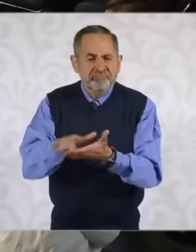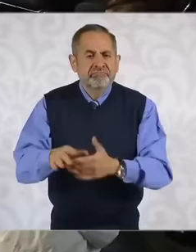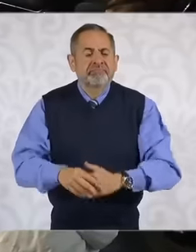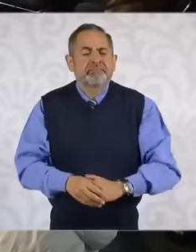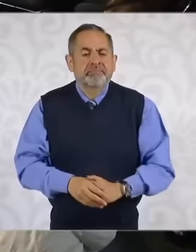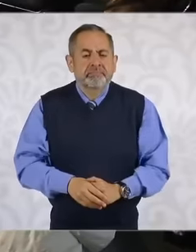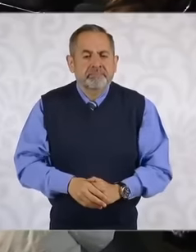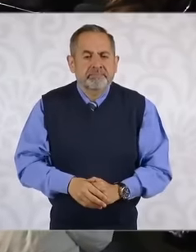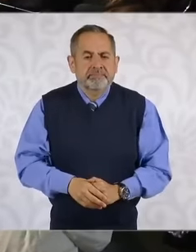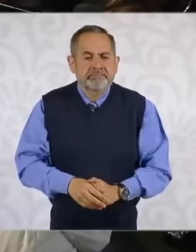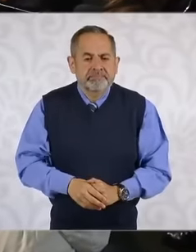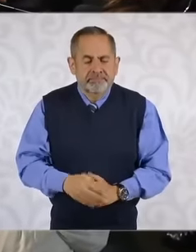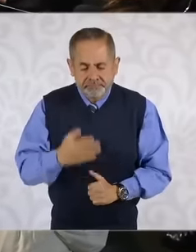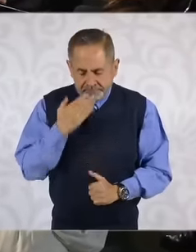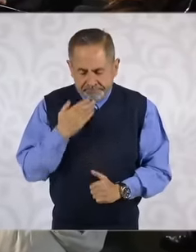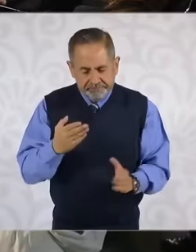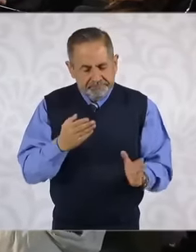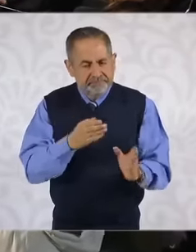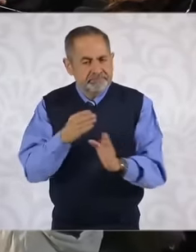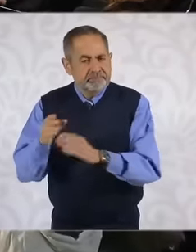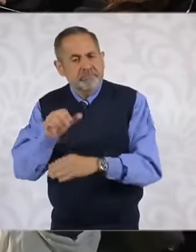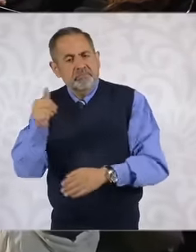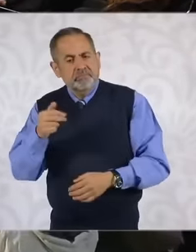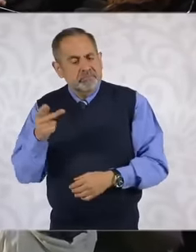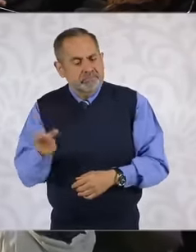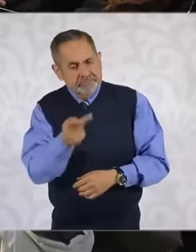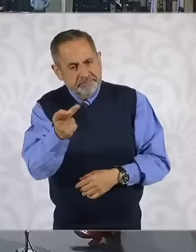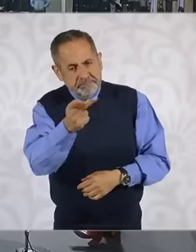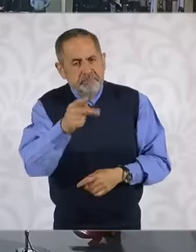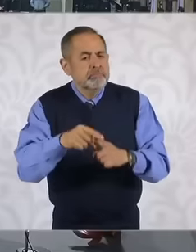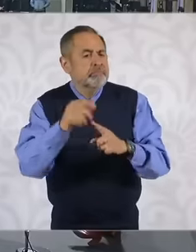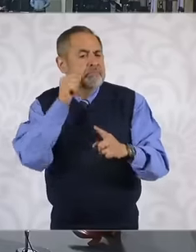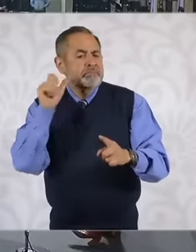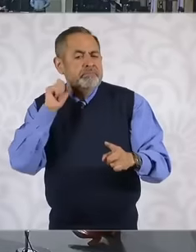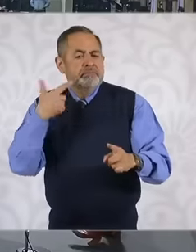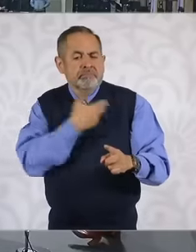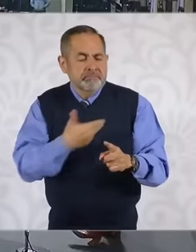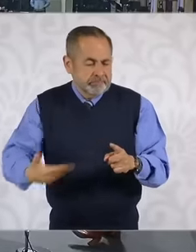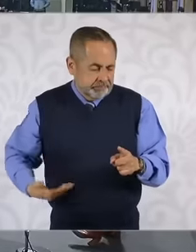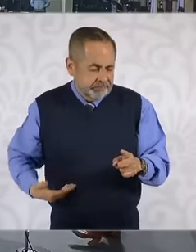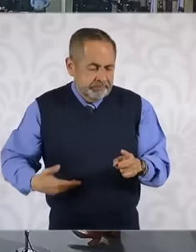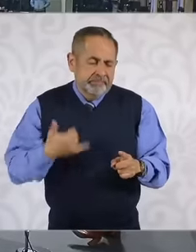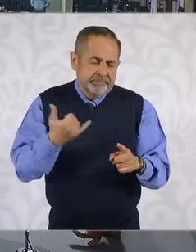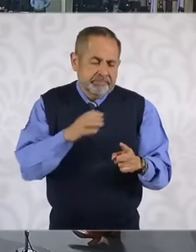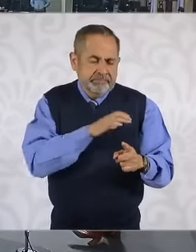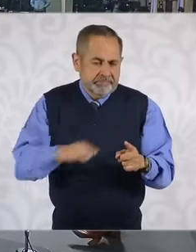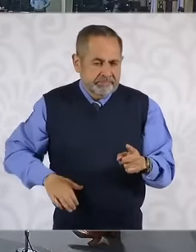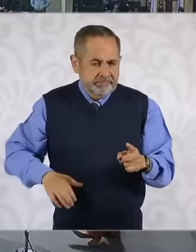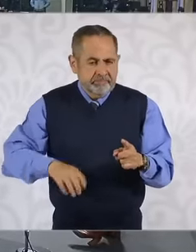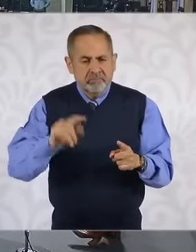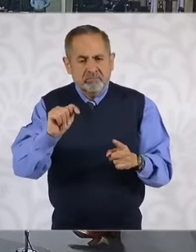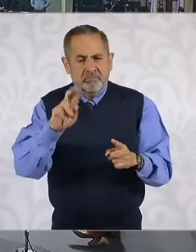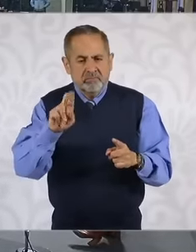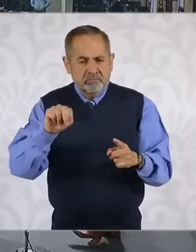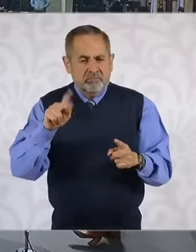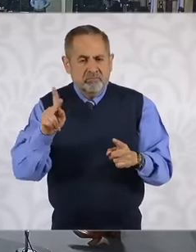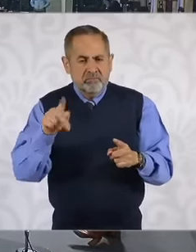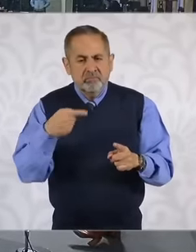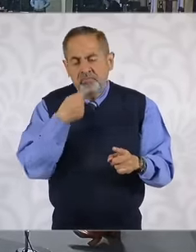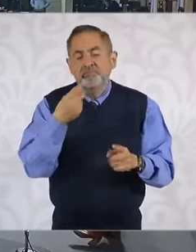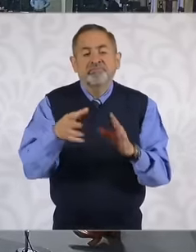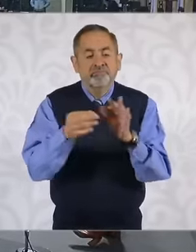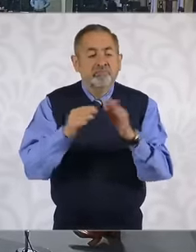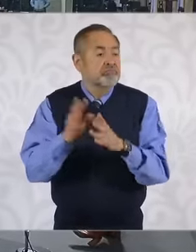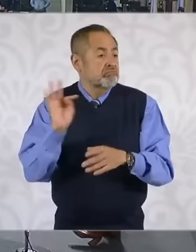presidenta. En otro tema, ayer el expresidente de Estados Unidos y ahora candidato Donald Trump planteó que en caso